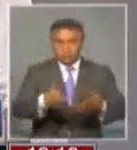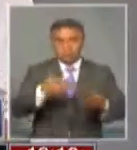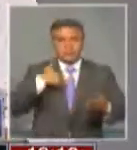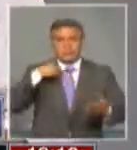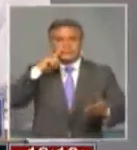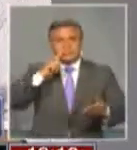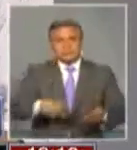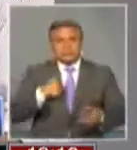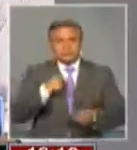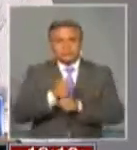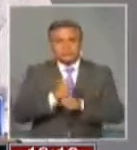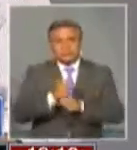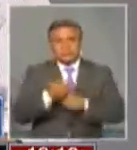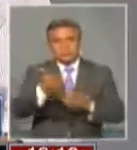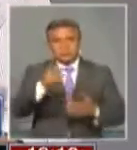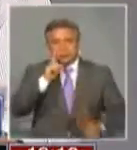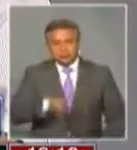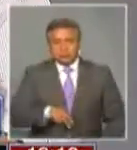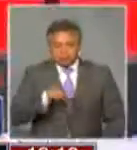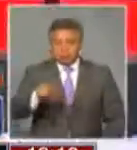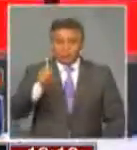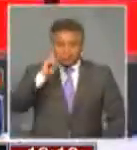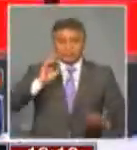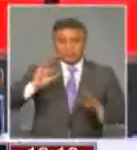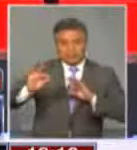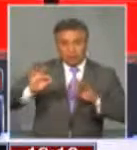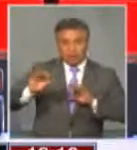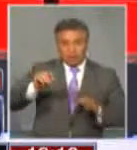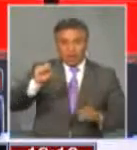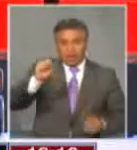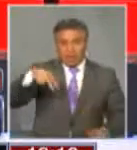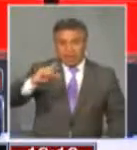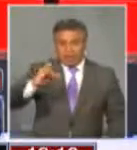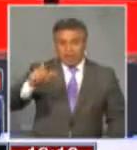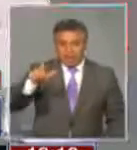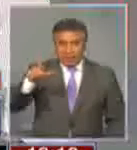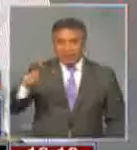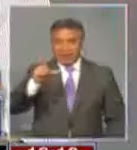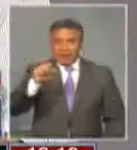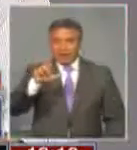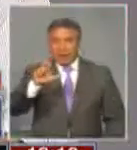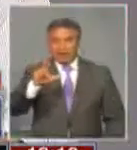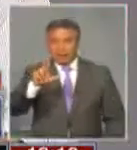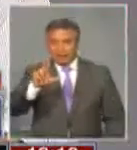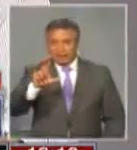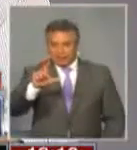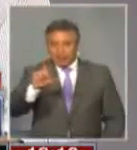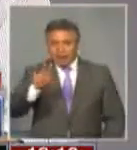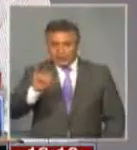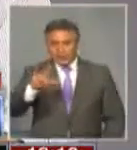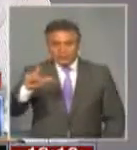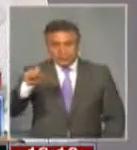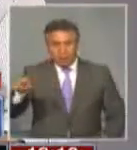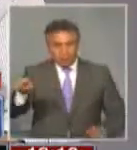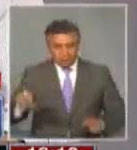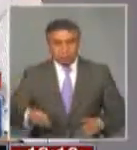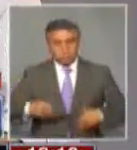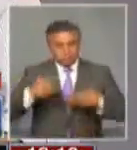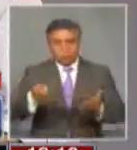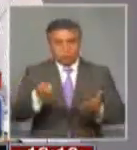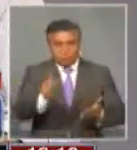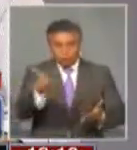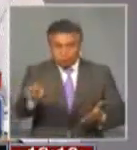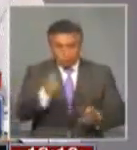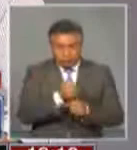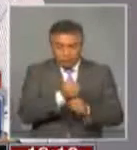caso la de la persona que dio la boleta, en este caso la señora Ángel Carcavilla, no prestó el servicio, fue su marido. Exacto. Yo creo